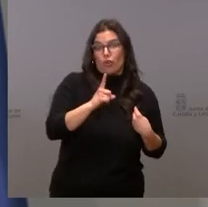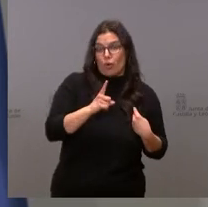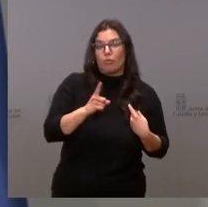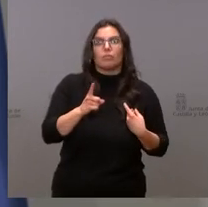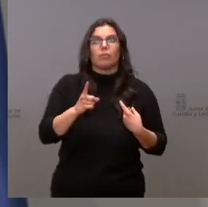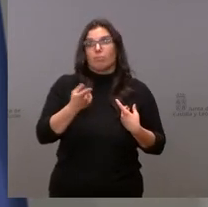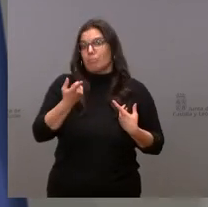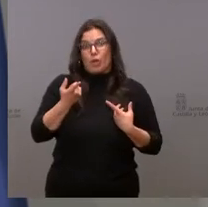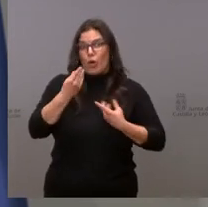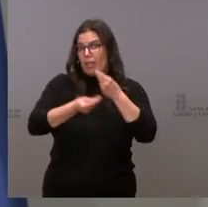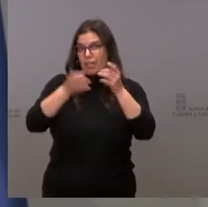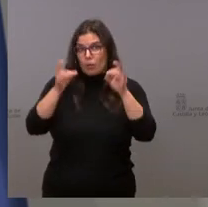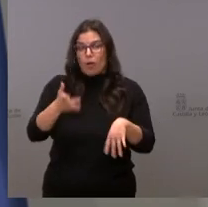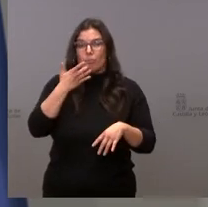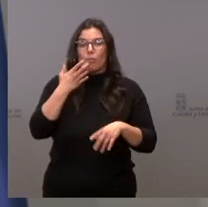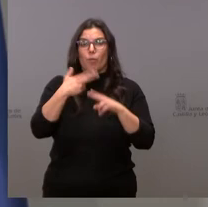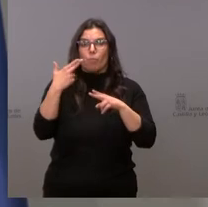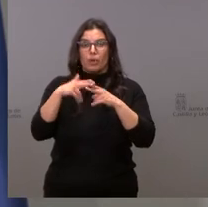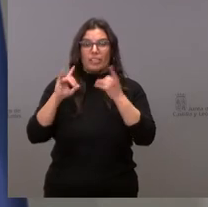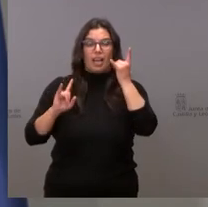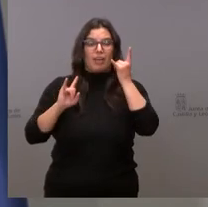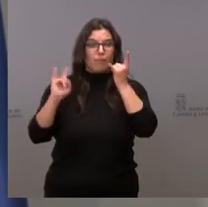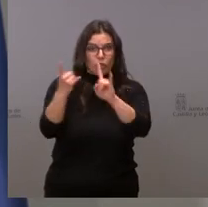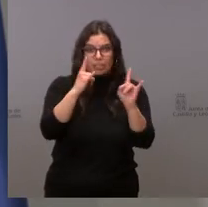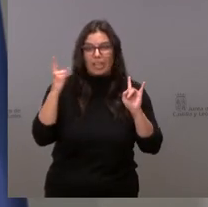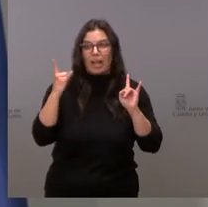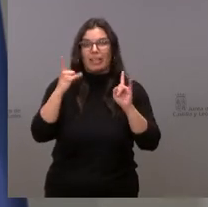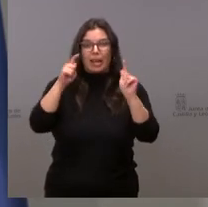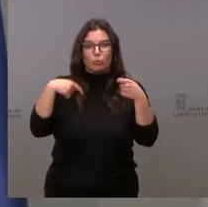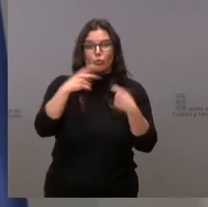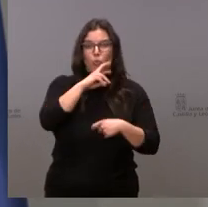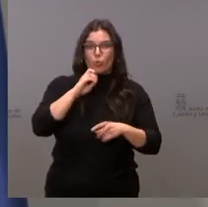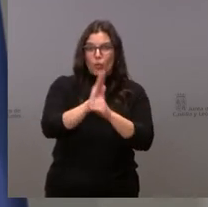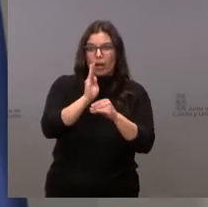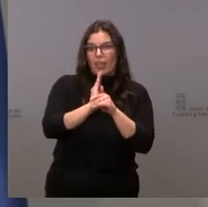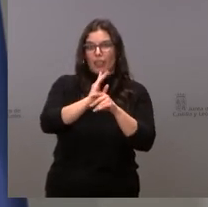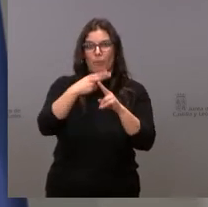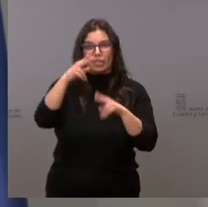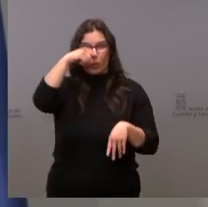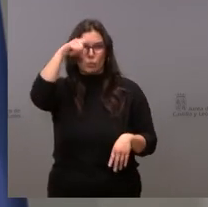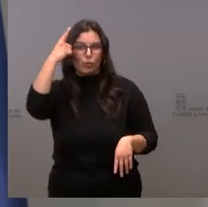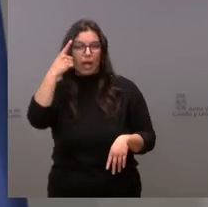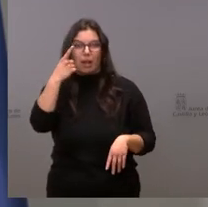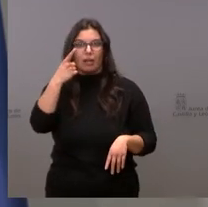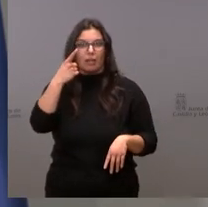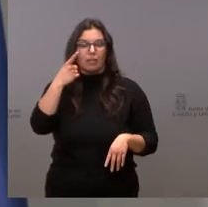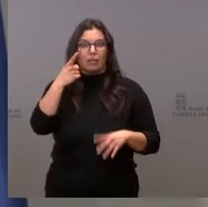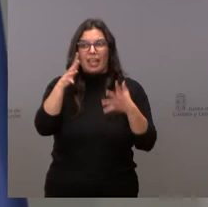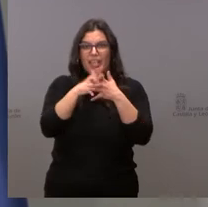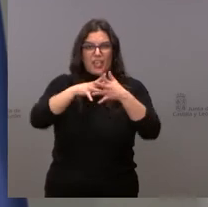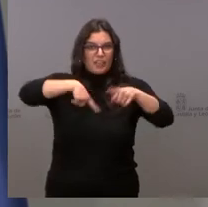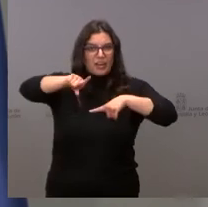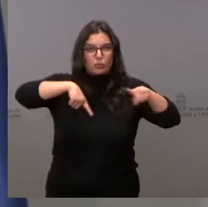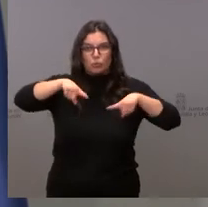incendios de la política forestal de la política de biodiversidad de la política cultural de las infraestructuras